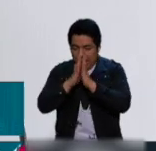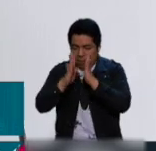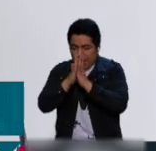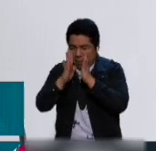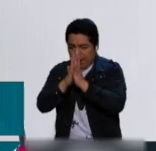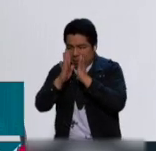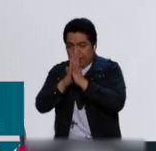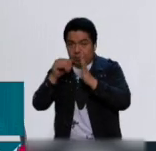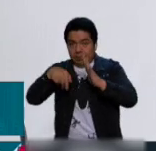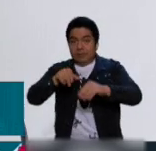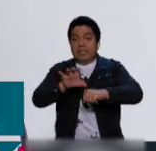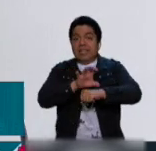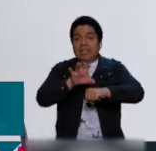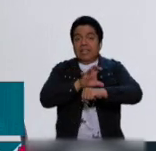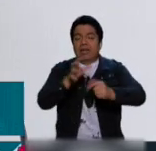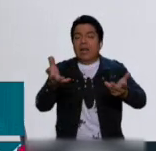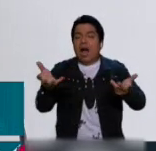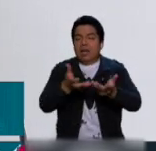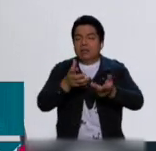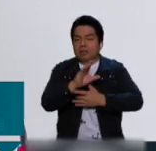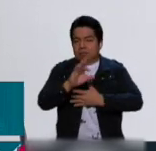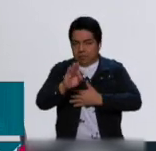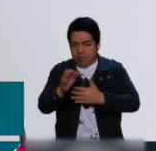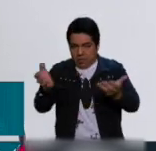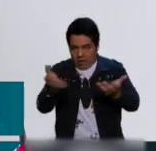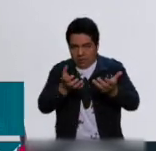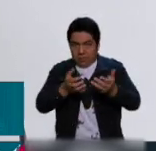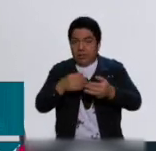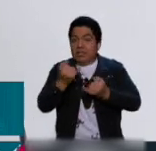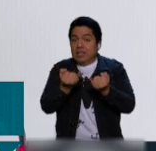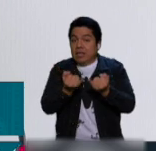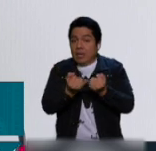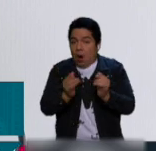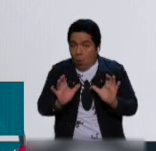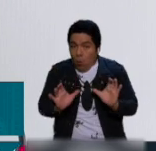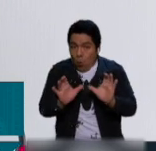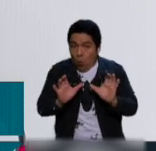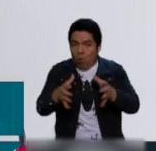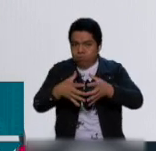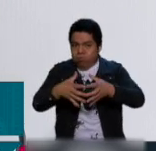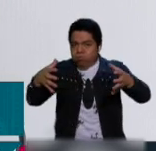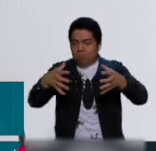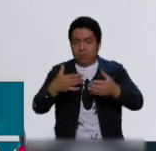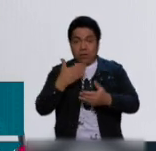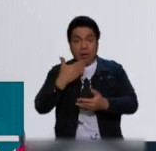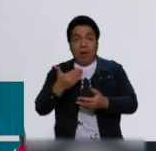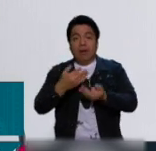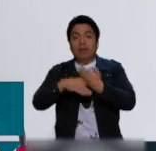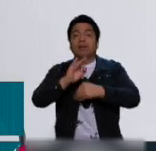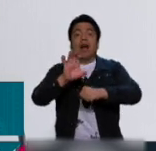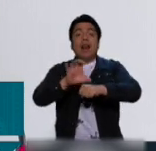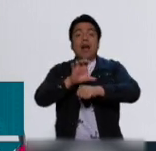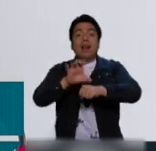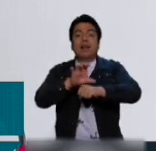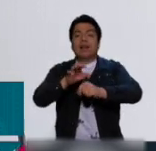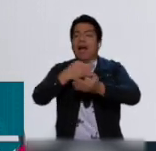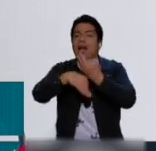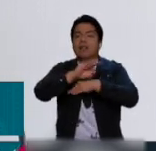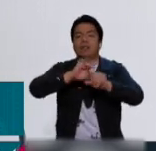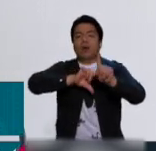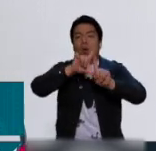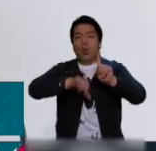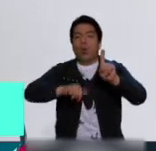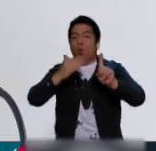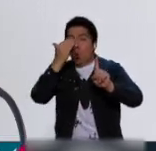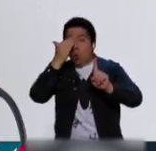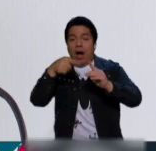en la generación nacional que tenemos la CFE e impulsando su crecimiento, garantizando que la electricidad llegue a todos los hogares